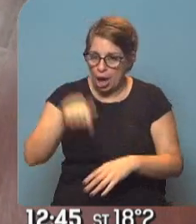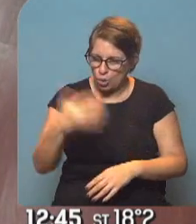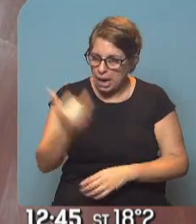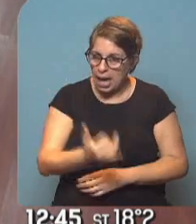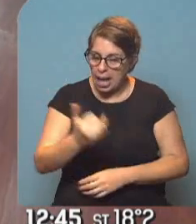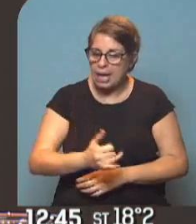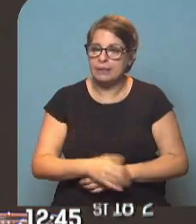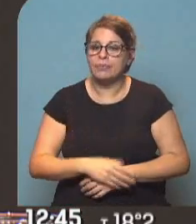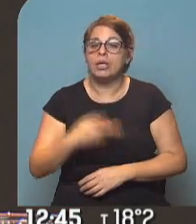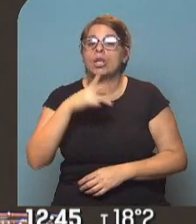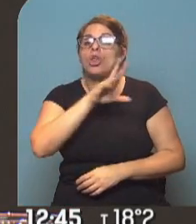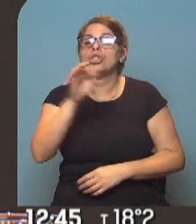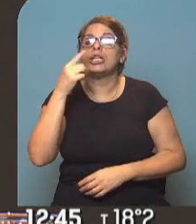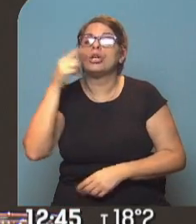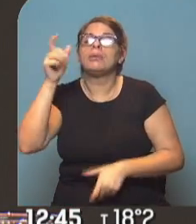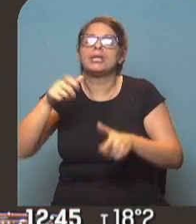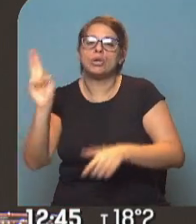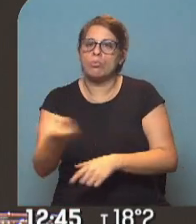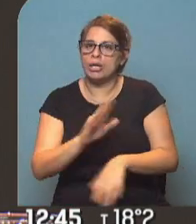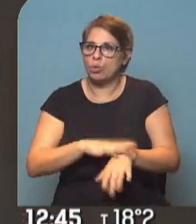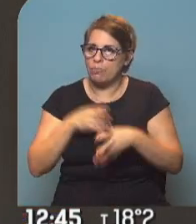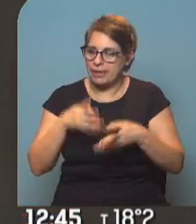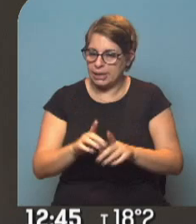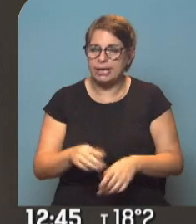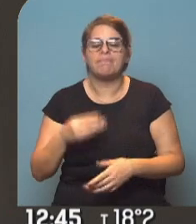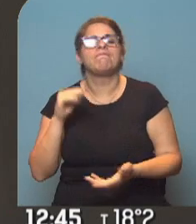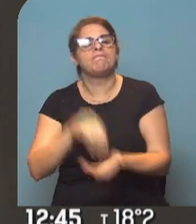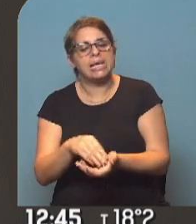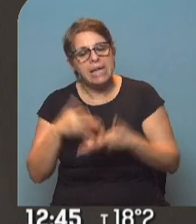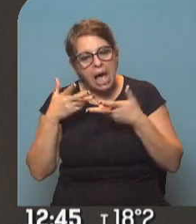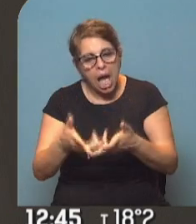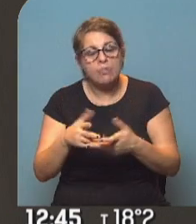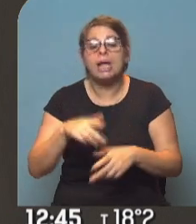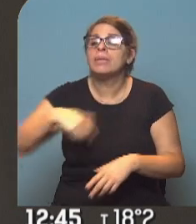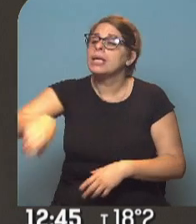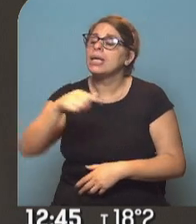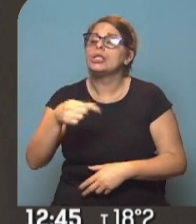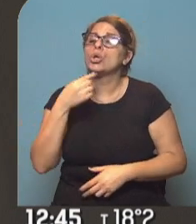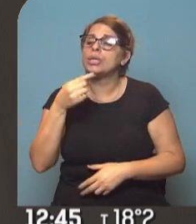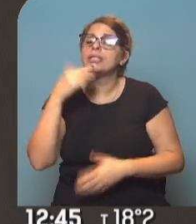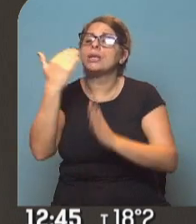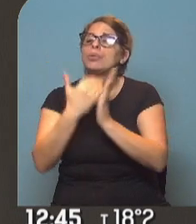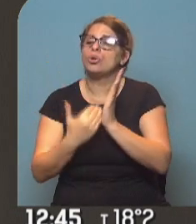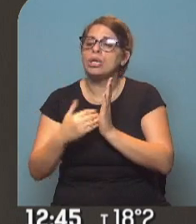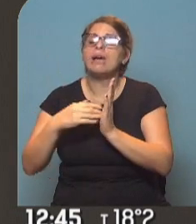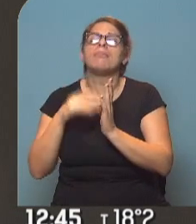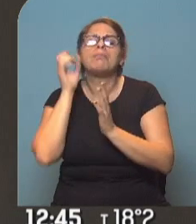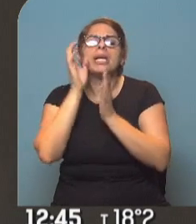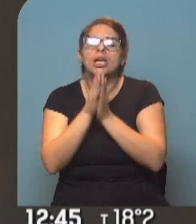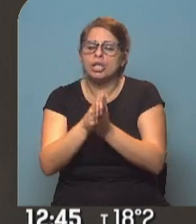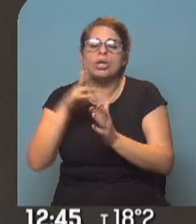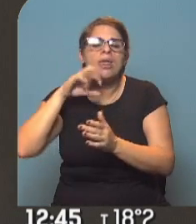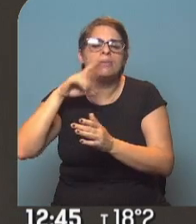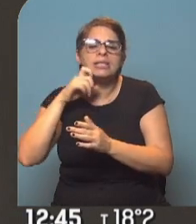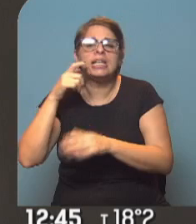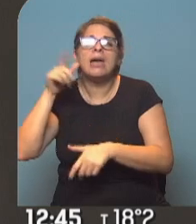viene teniendo 200.000 muertos. Sí, pero... ahí agregaría lo siguiente, Inde. Efectivamente, ellos lo que plantearon es un programa de amnistía de los